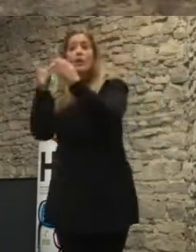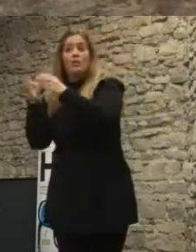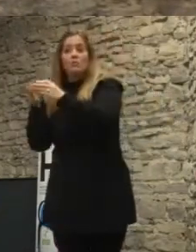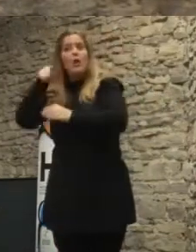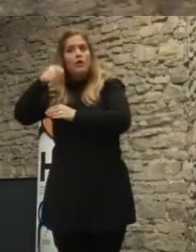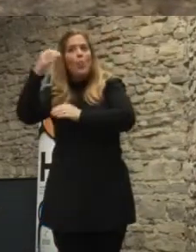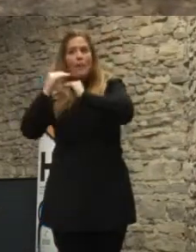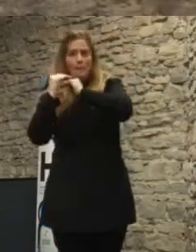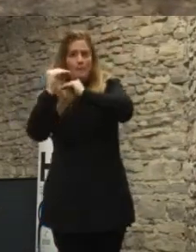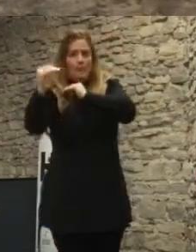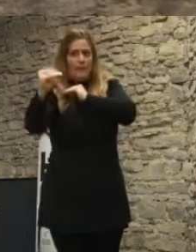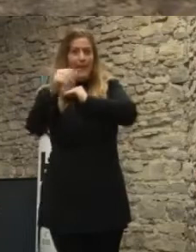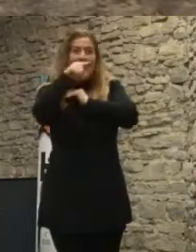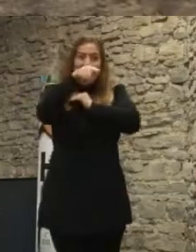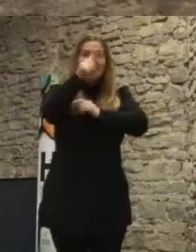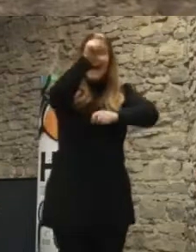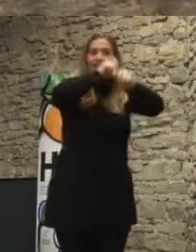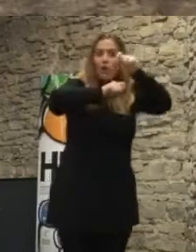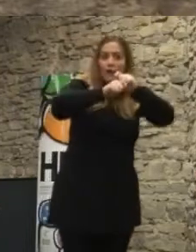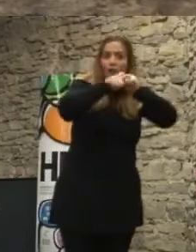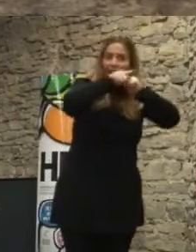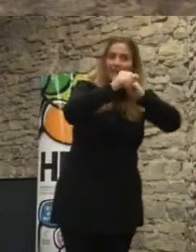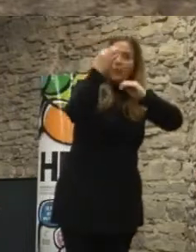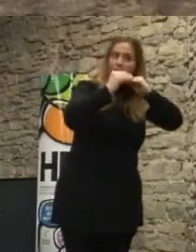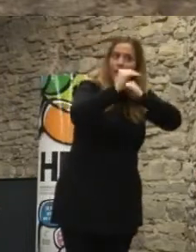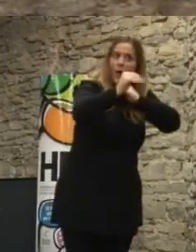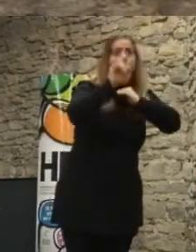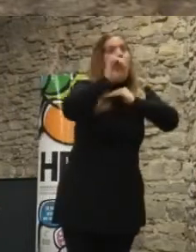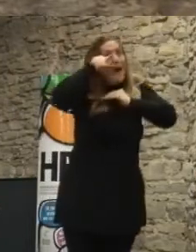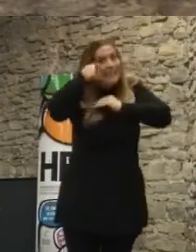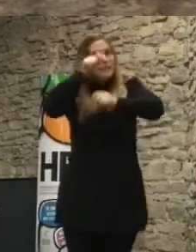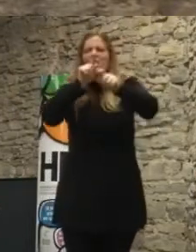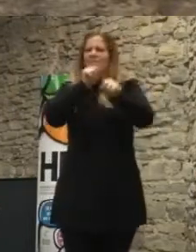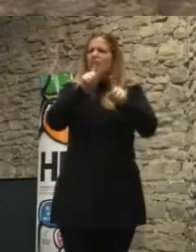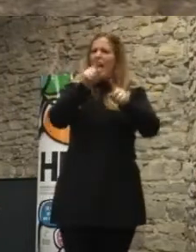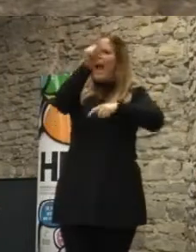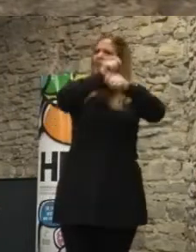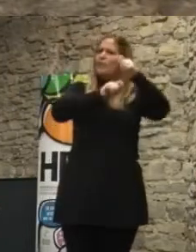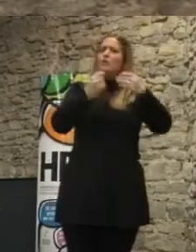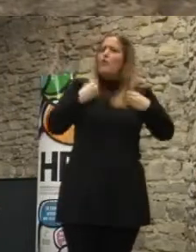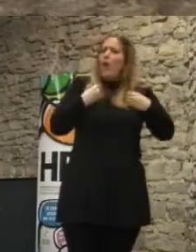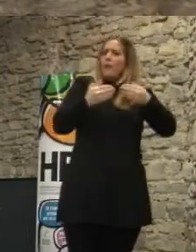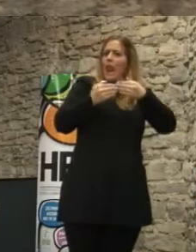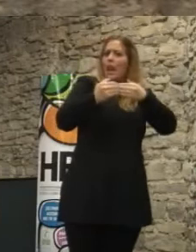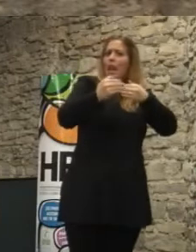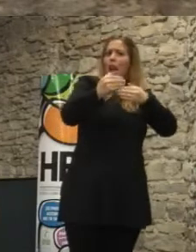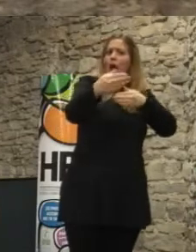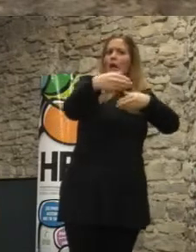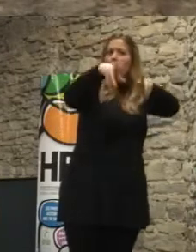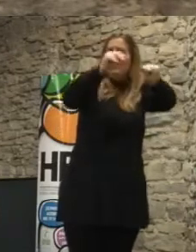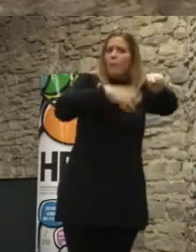no esta asociación concreta o esta asociación concreta. Las asociaciones tienen una vida que tampoco pasa